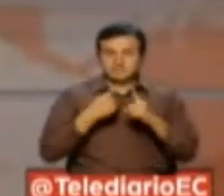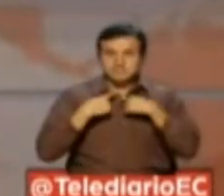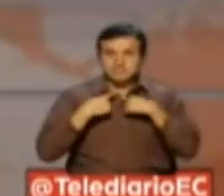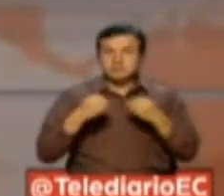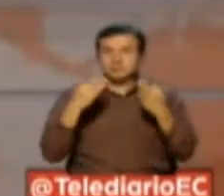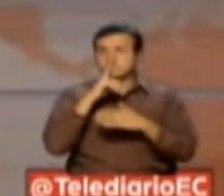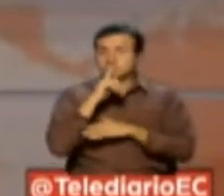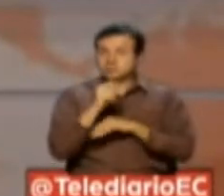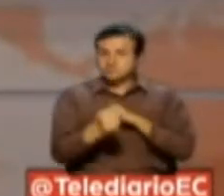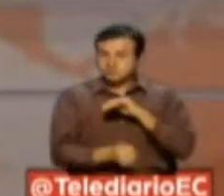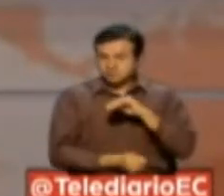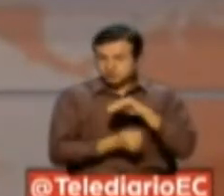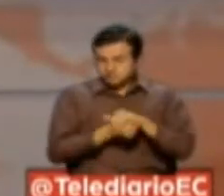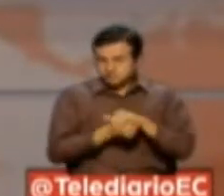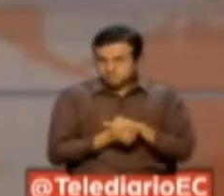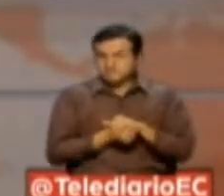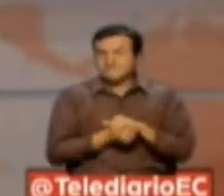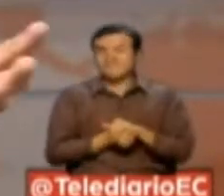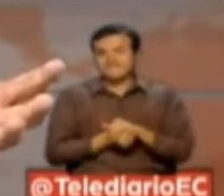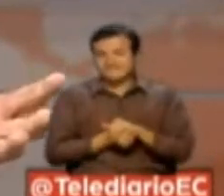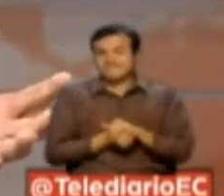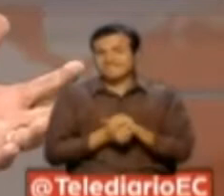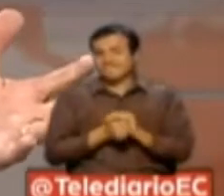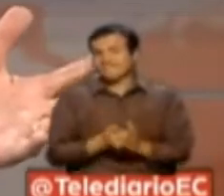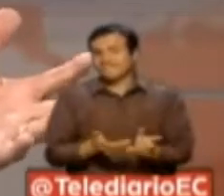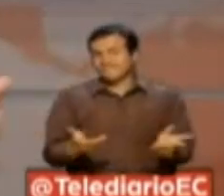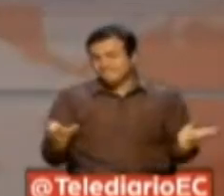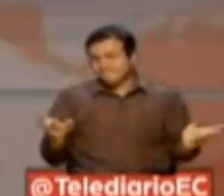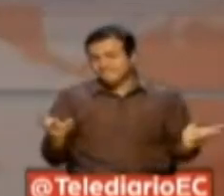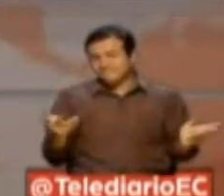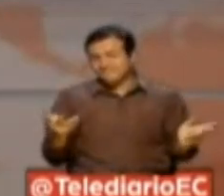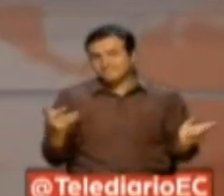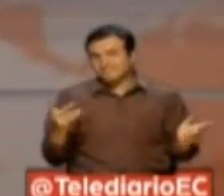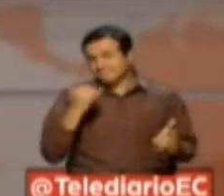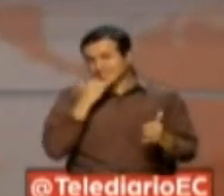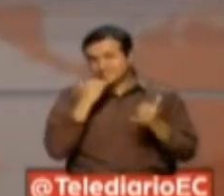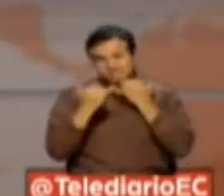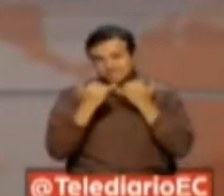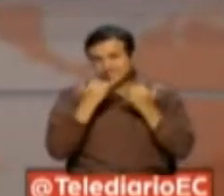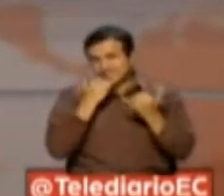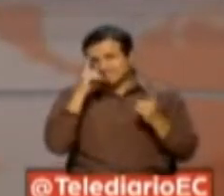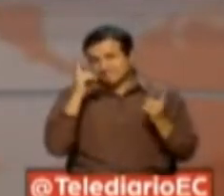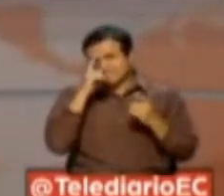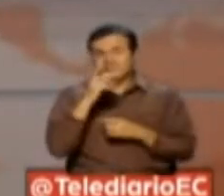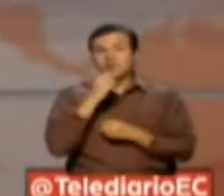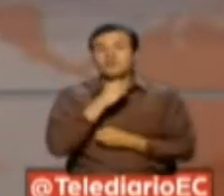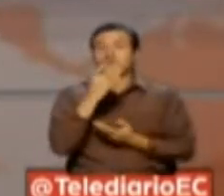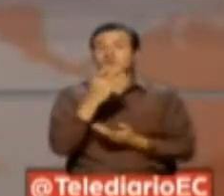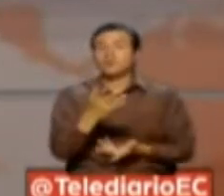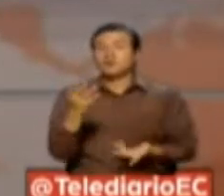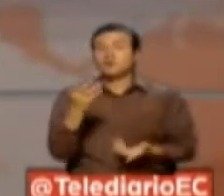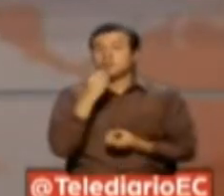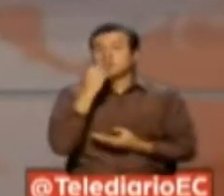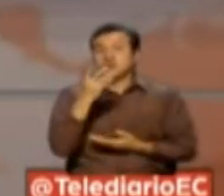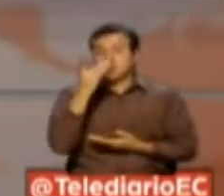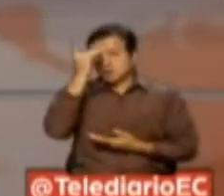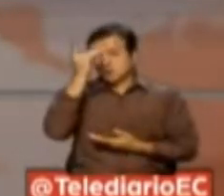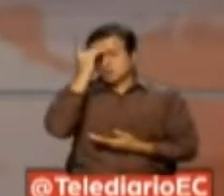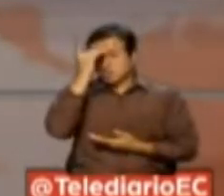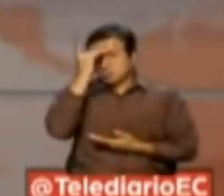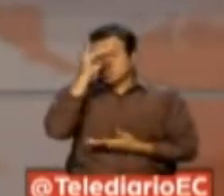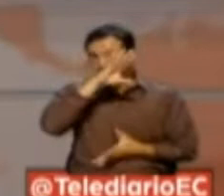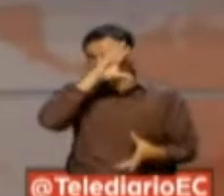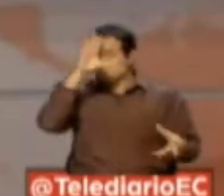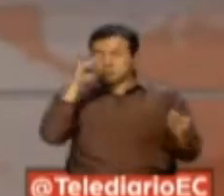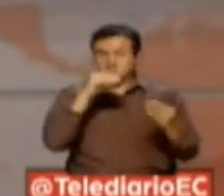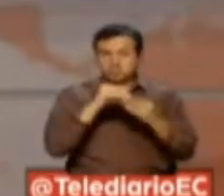secreta lo cual era el apropiado porque la información de la deuda de lo